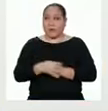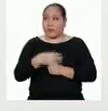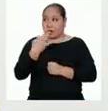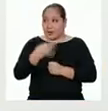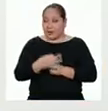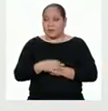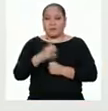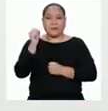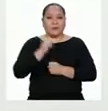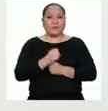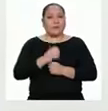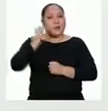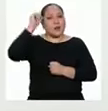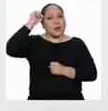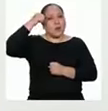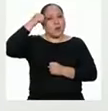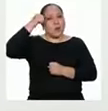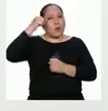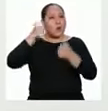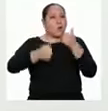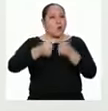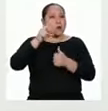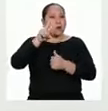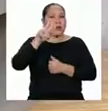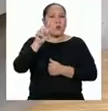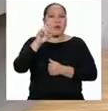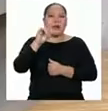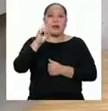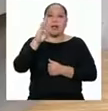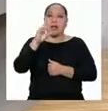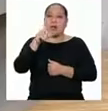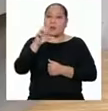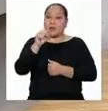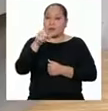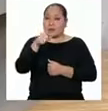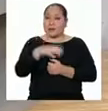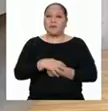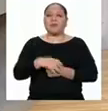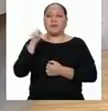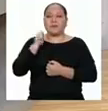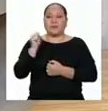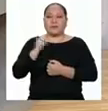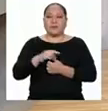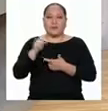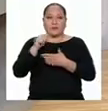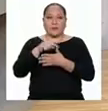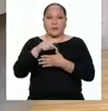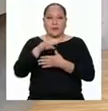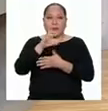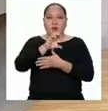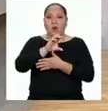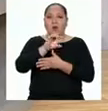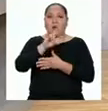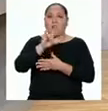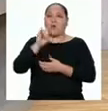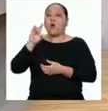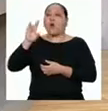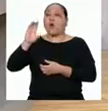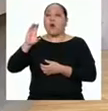Sí, Rodrigo. ¿Recuerdan qué tipos de variables existen? ¡Claro! Existen variables cuantitativas